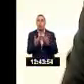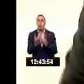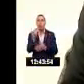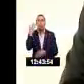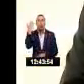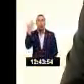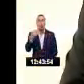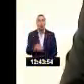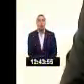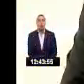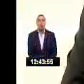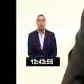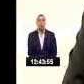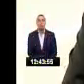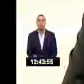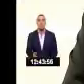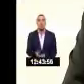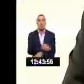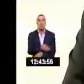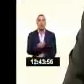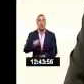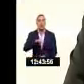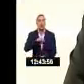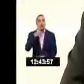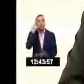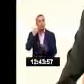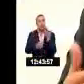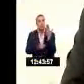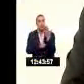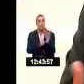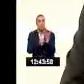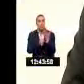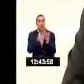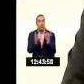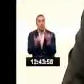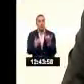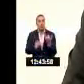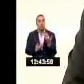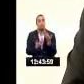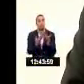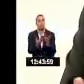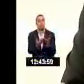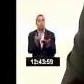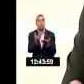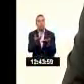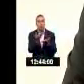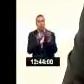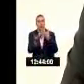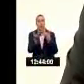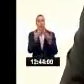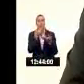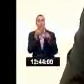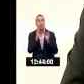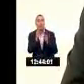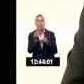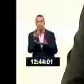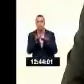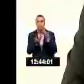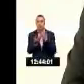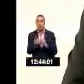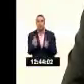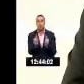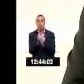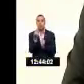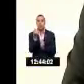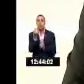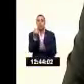alcaldes. Plantearíamos nosotros para que el Ministerio de Finanzas pueda darle una alternativa de devolución directa con recursos